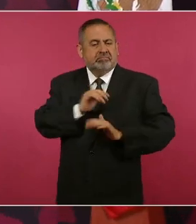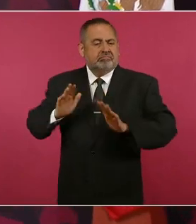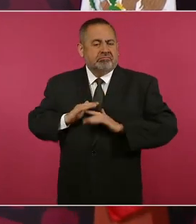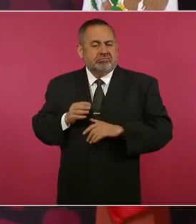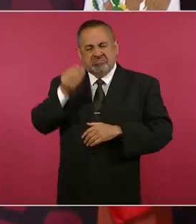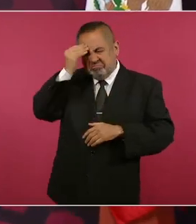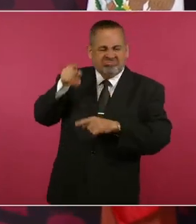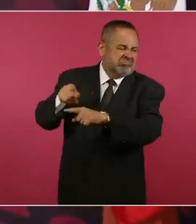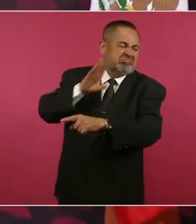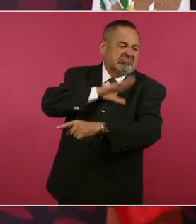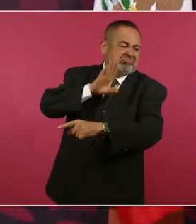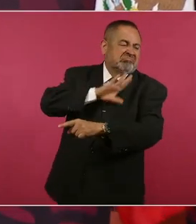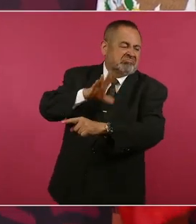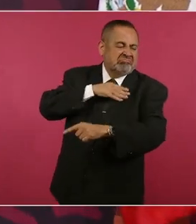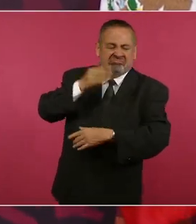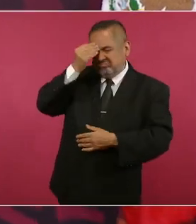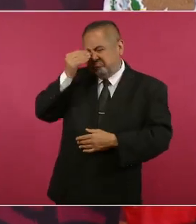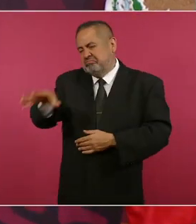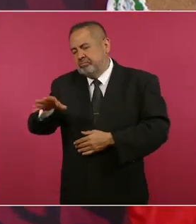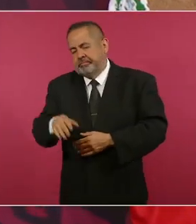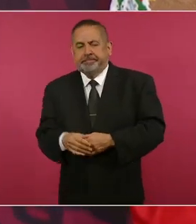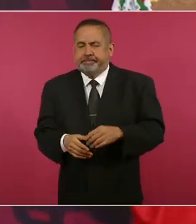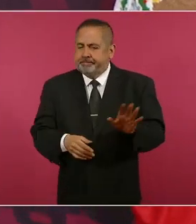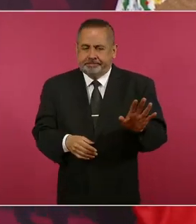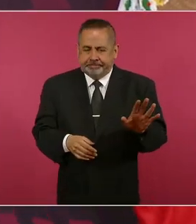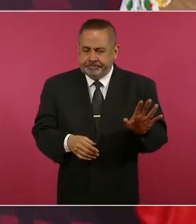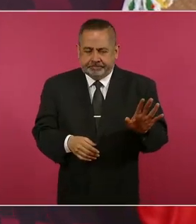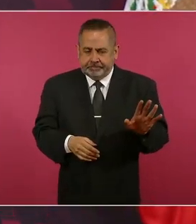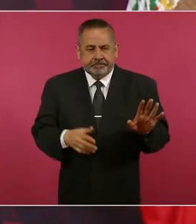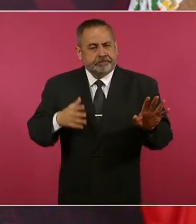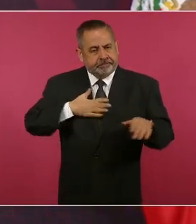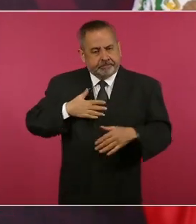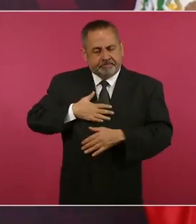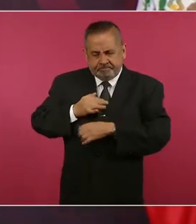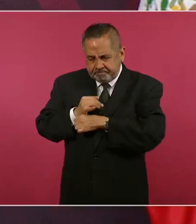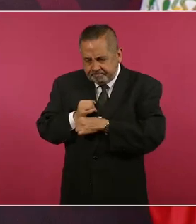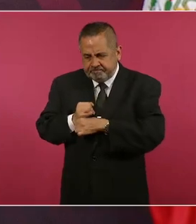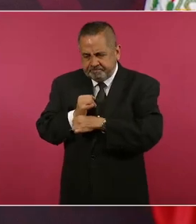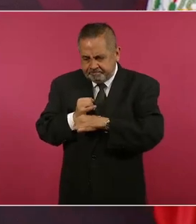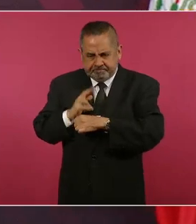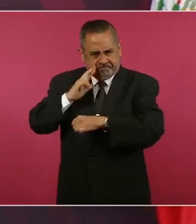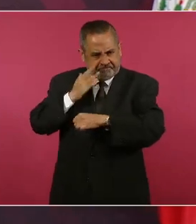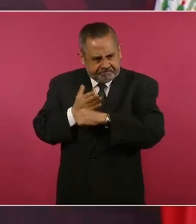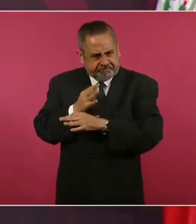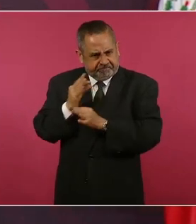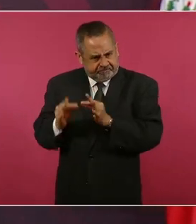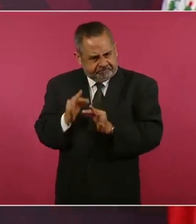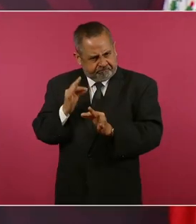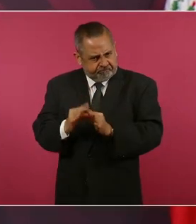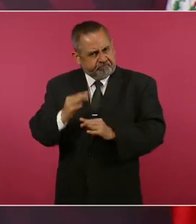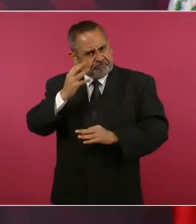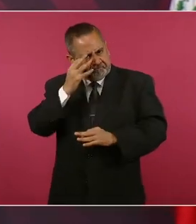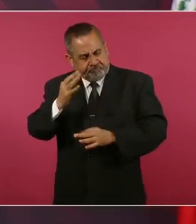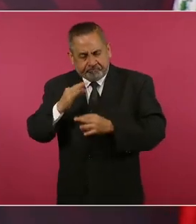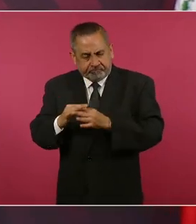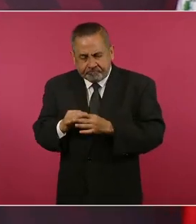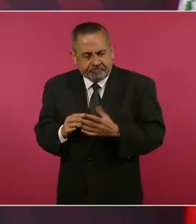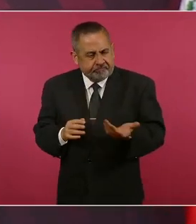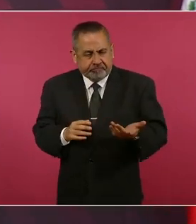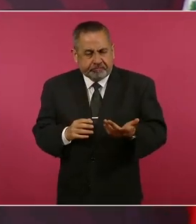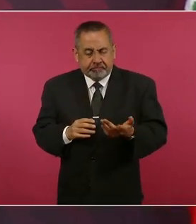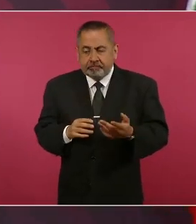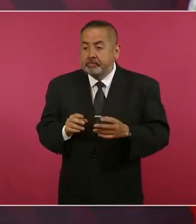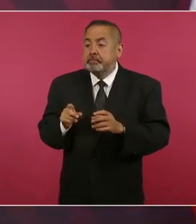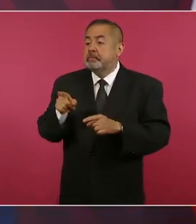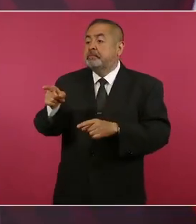Nosotros estamos haciendo una investigación seria, responsable, y no hay impunidad para